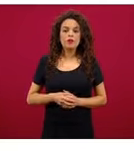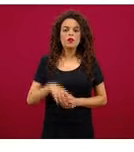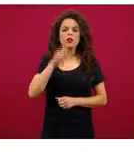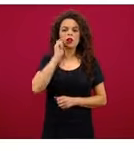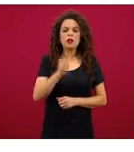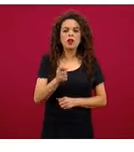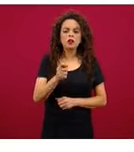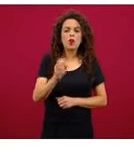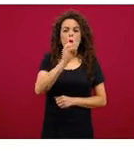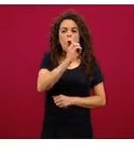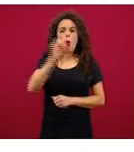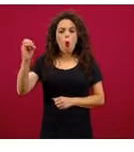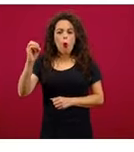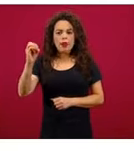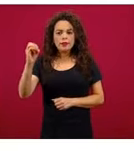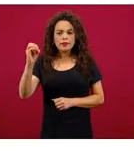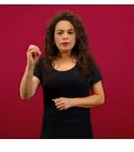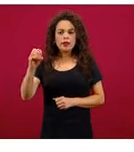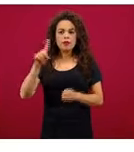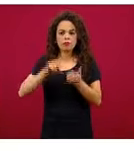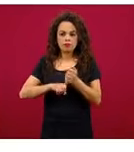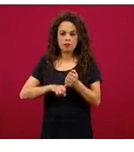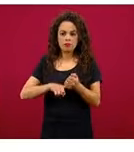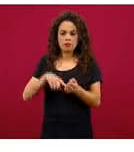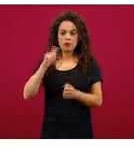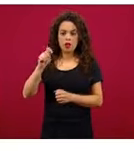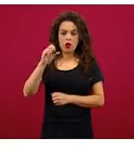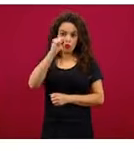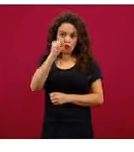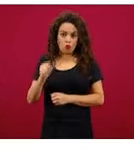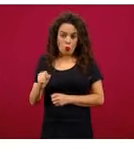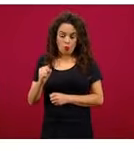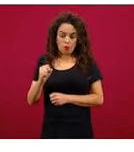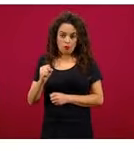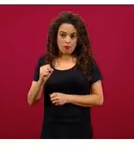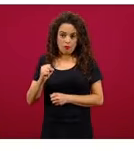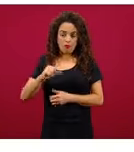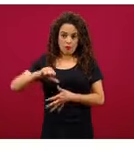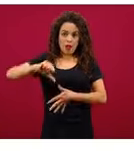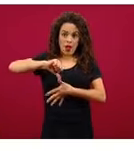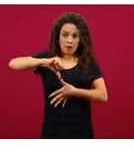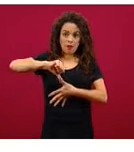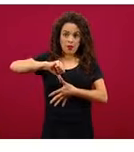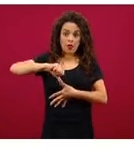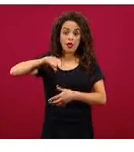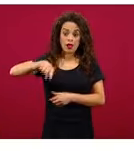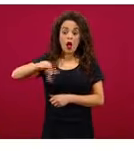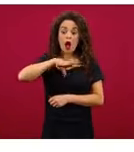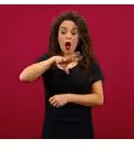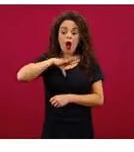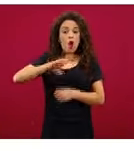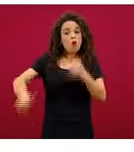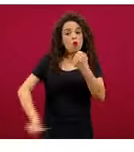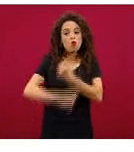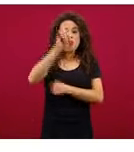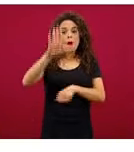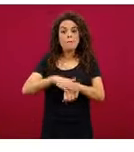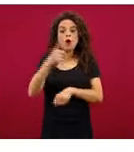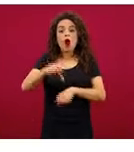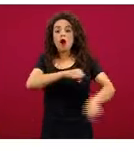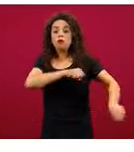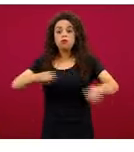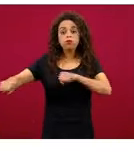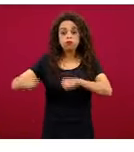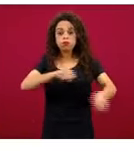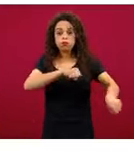la costa, en Sudamérica, son las zonas que han sido afectadas por los sismos. En otras palabras,